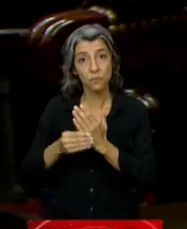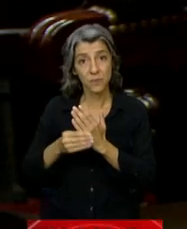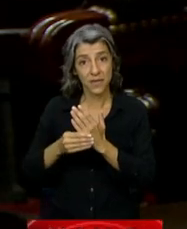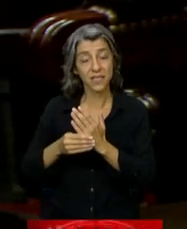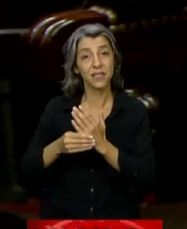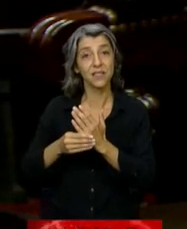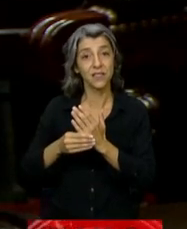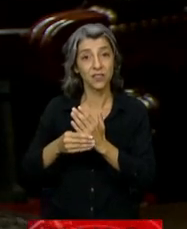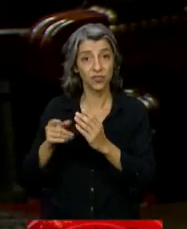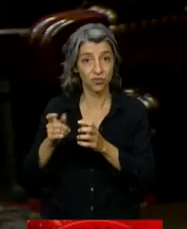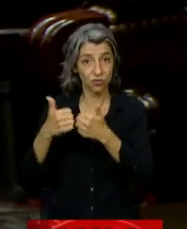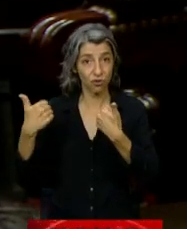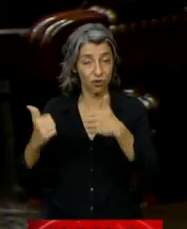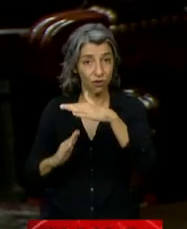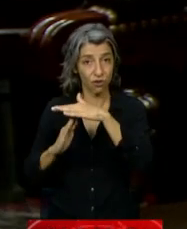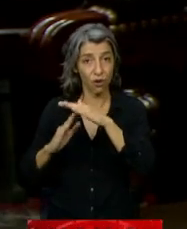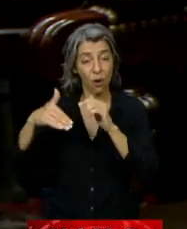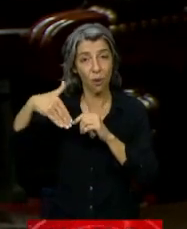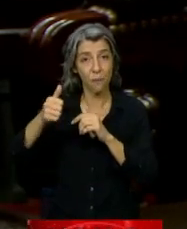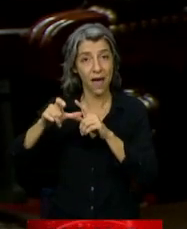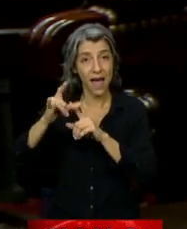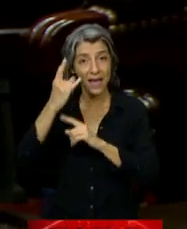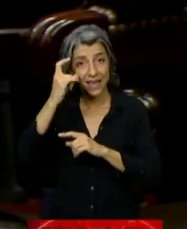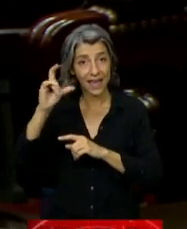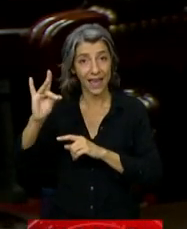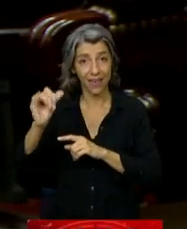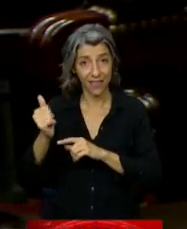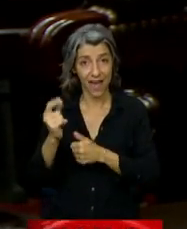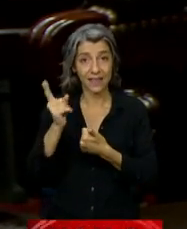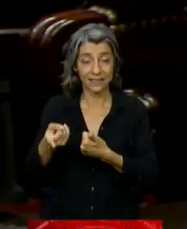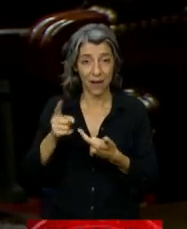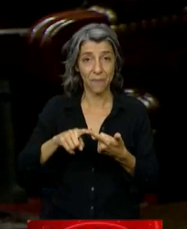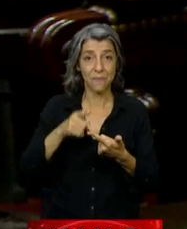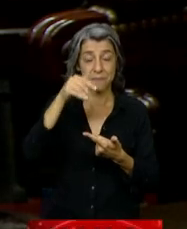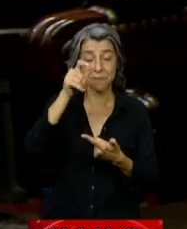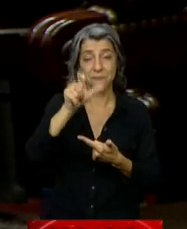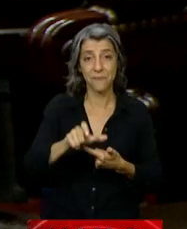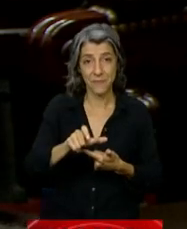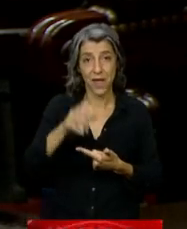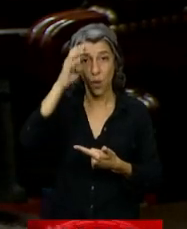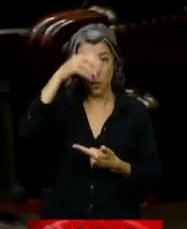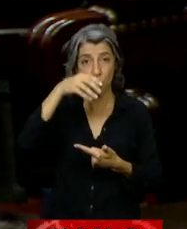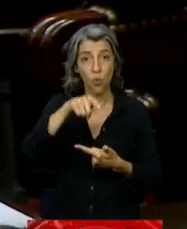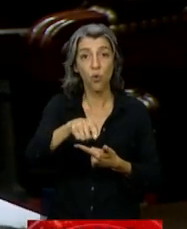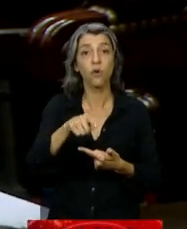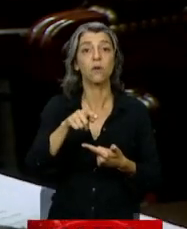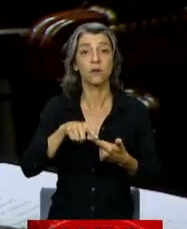Maqueda, y la vota la actual presidenta del PRO, Patricia Bullrich, en el año